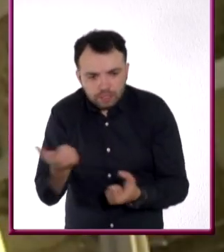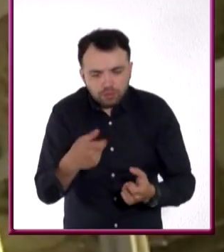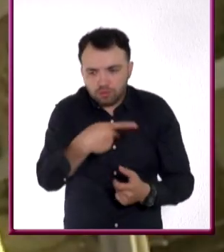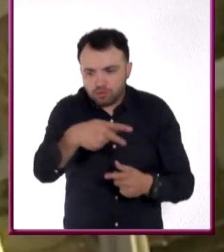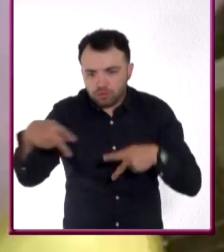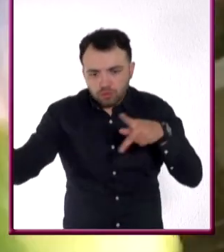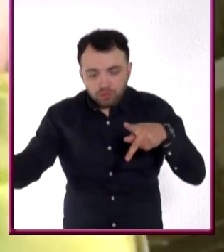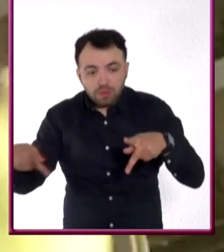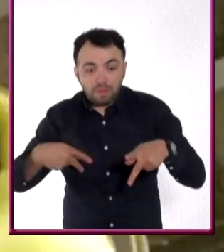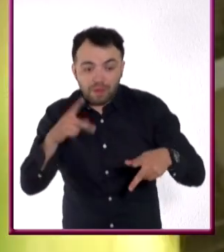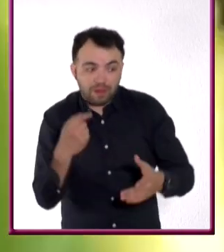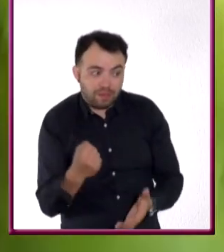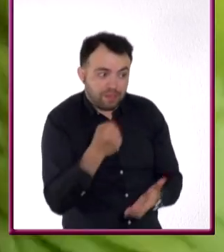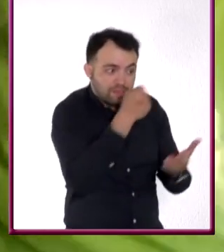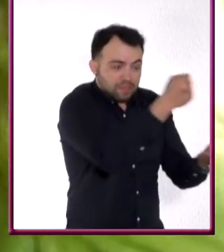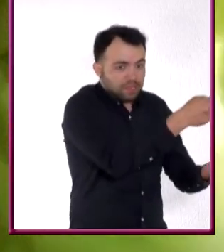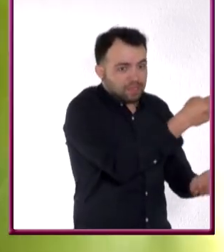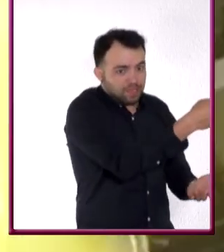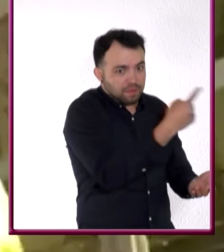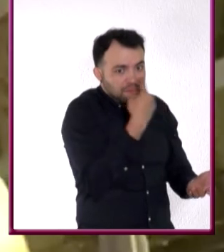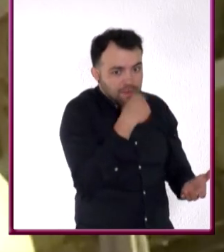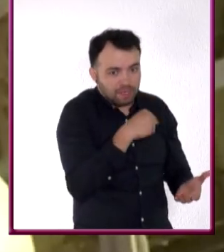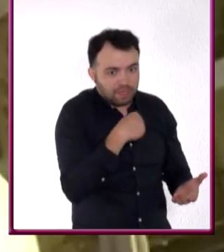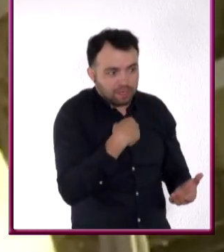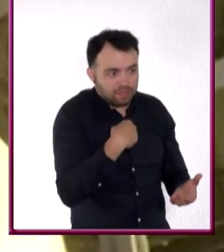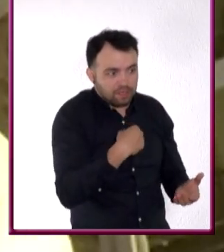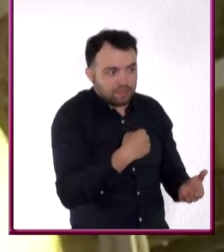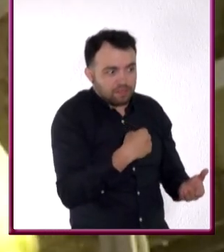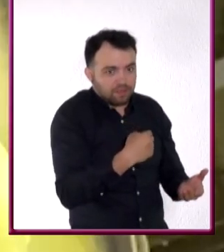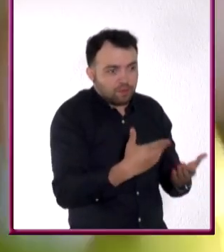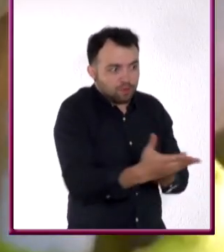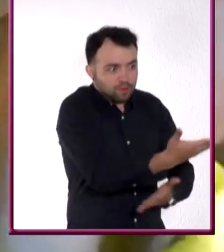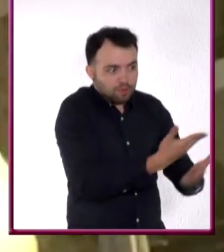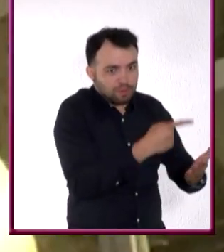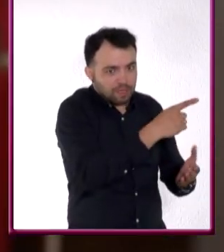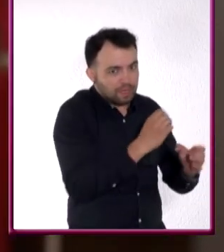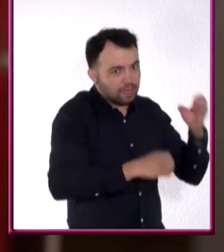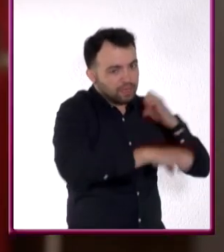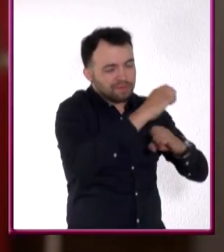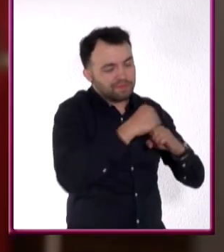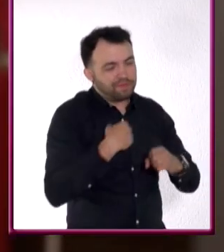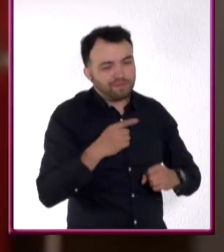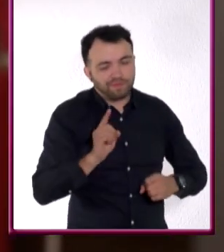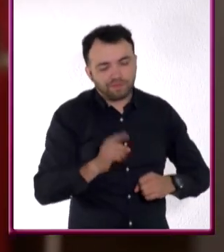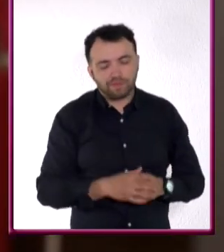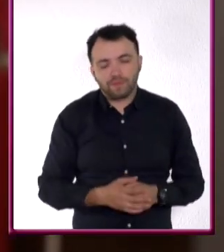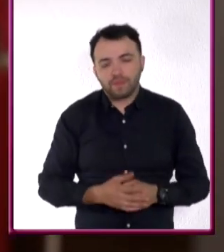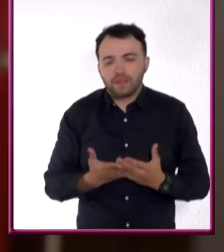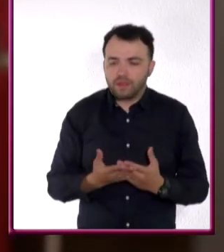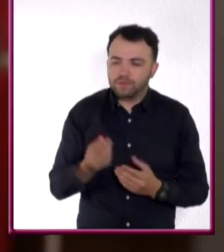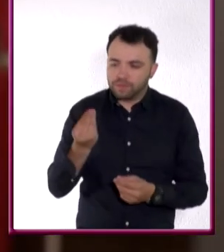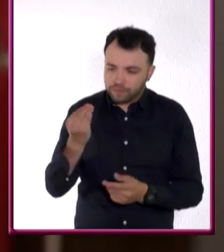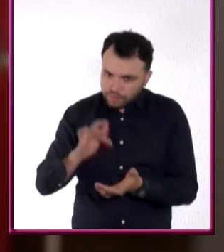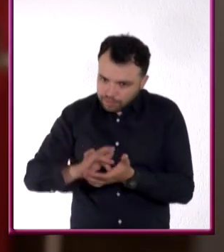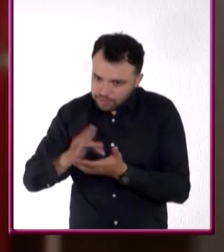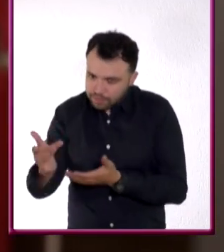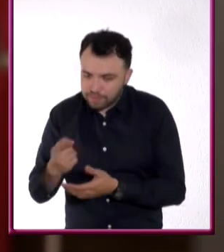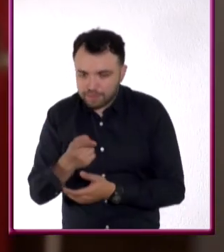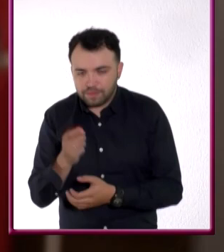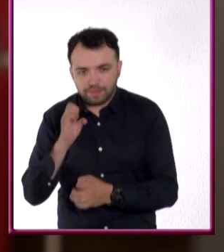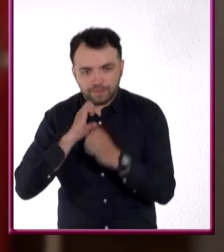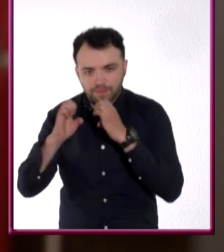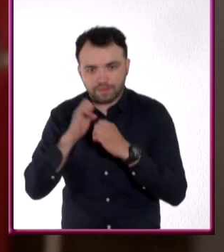en vez de nada más estar como viendo si crecen los billetes de manera artificial, ¿no? Pues muchas gracias Natalia por esta linda